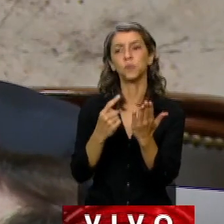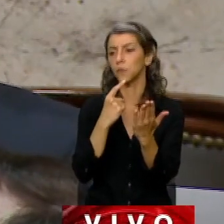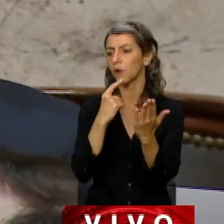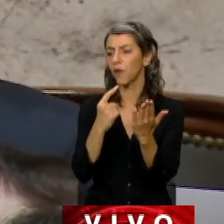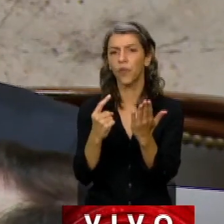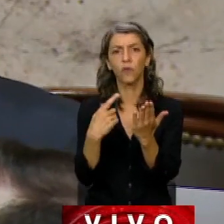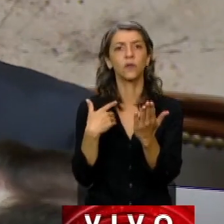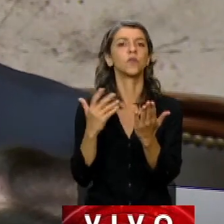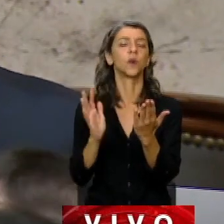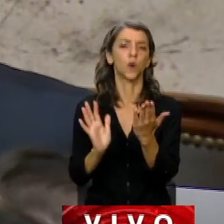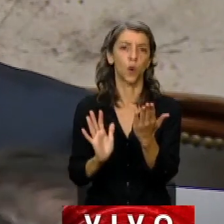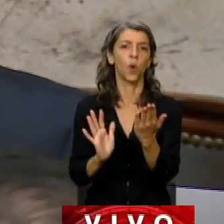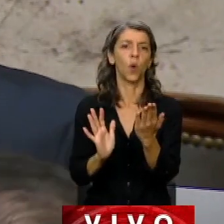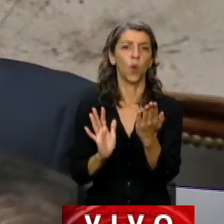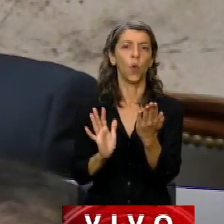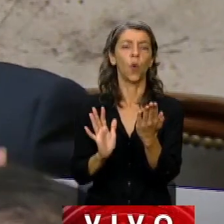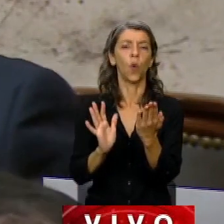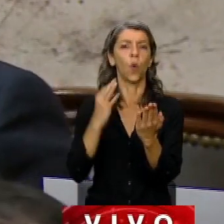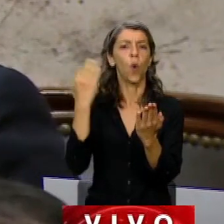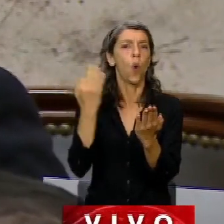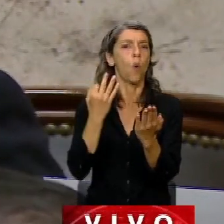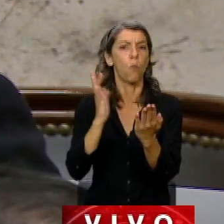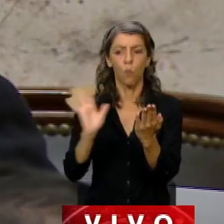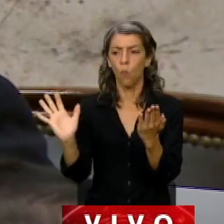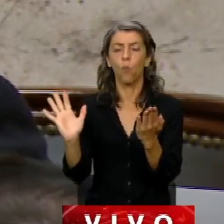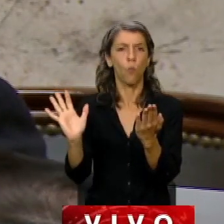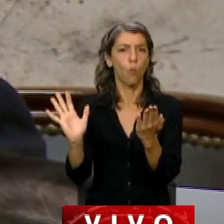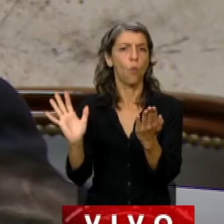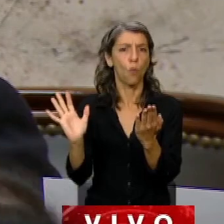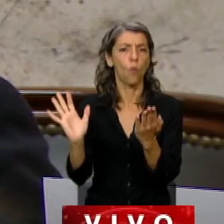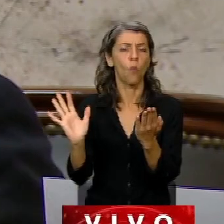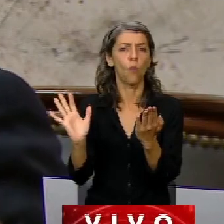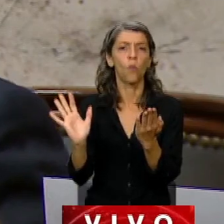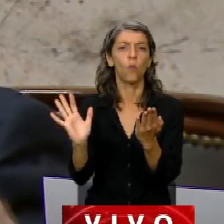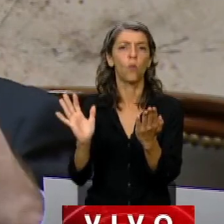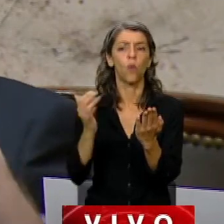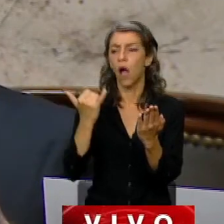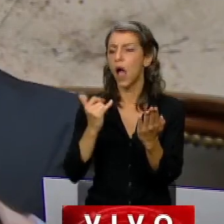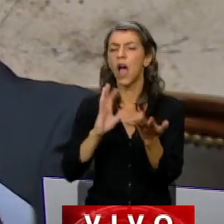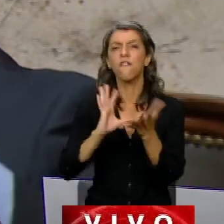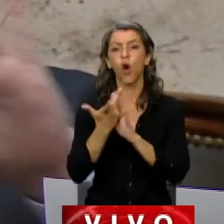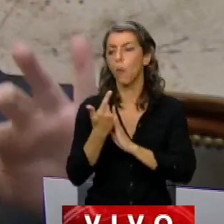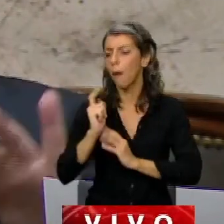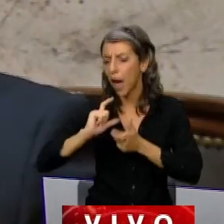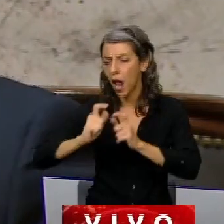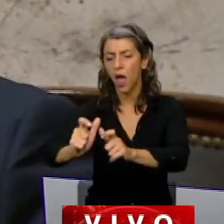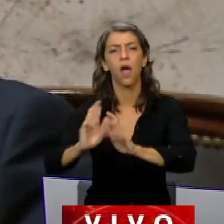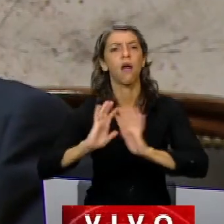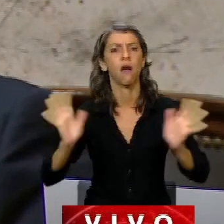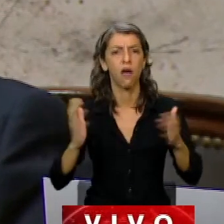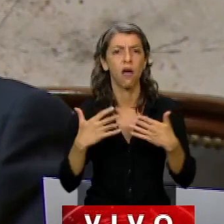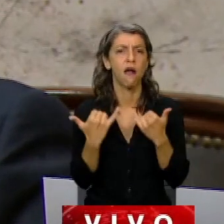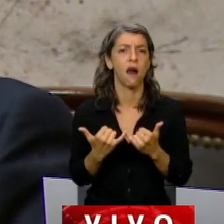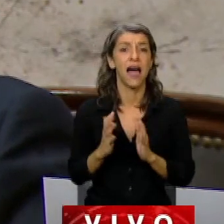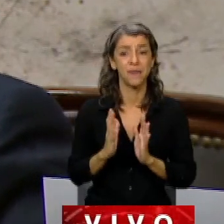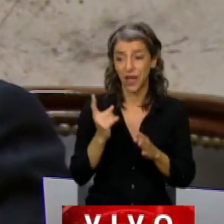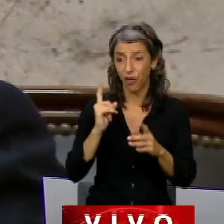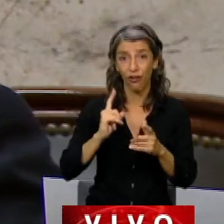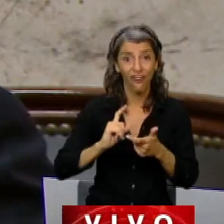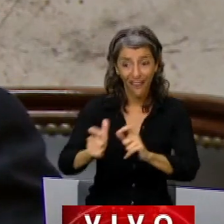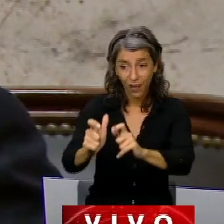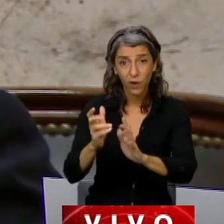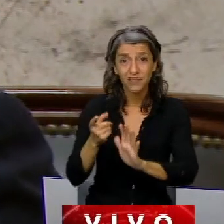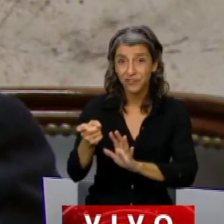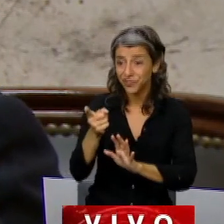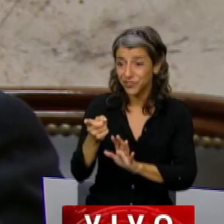al multiplicador keynesiano, justamente una herramienta borrada de la teoría económica. ¿Sabe por